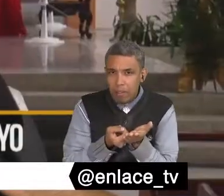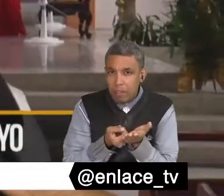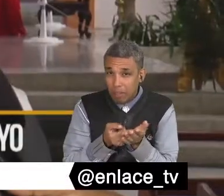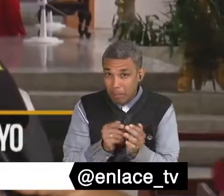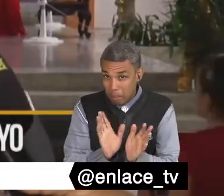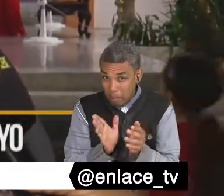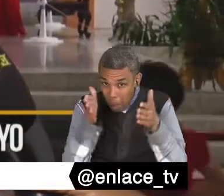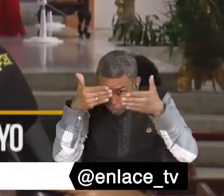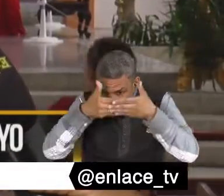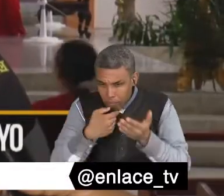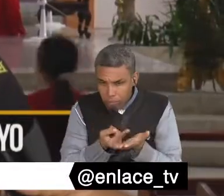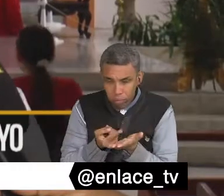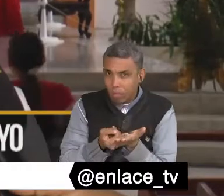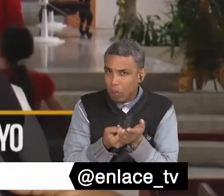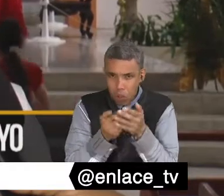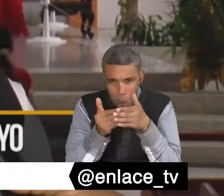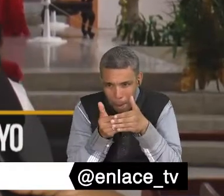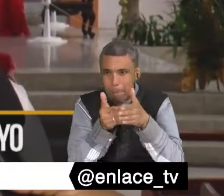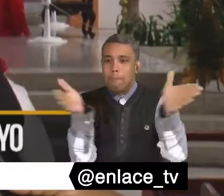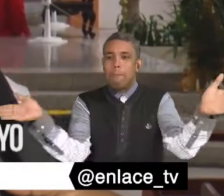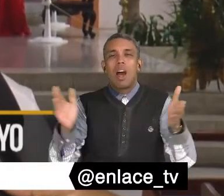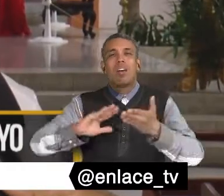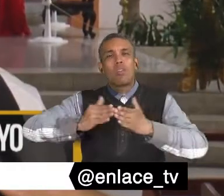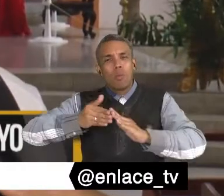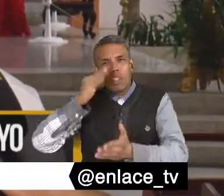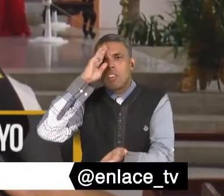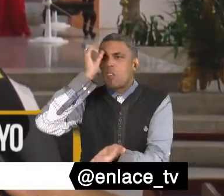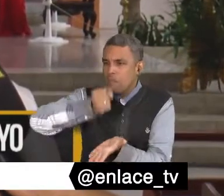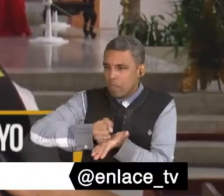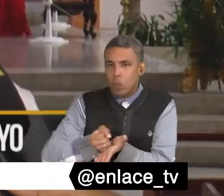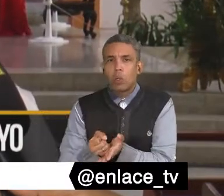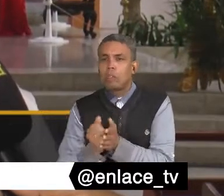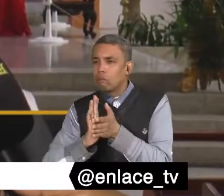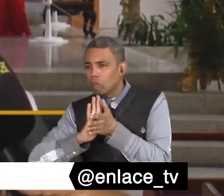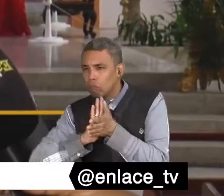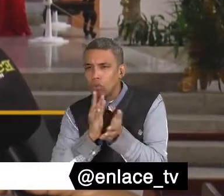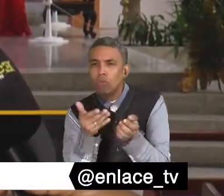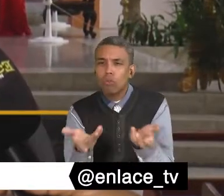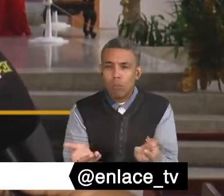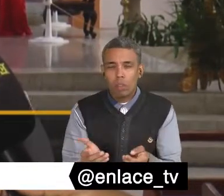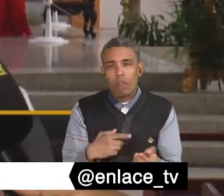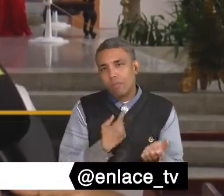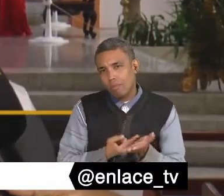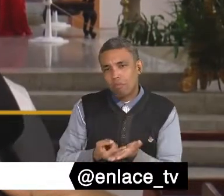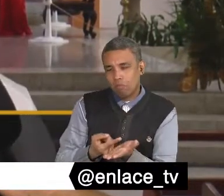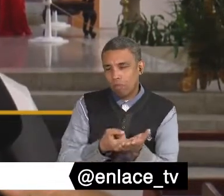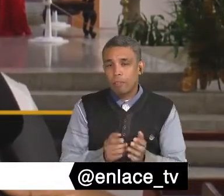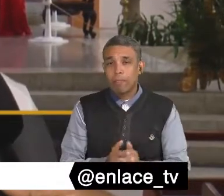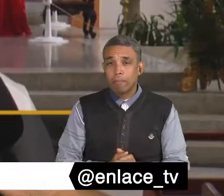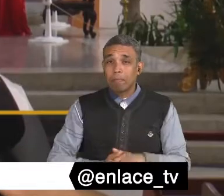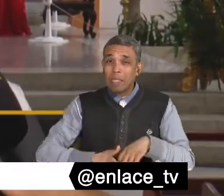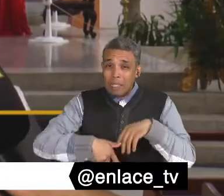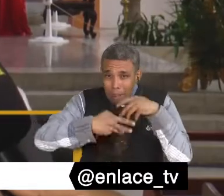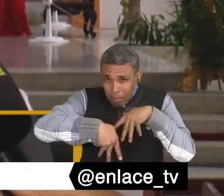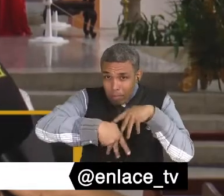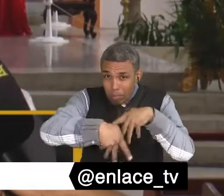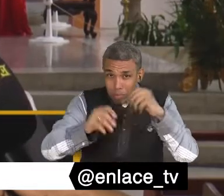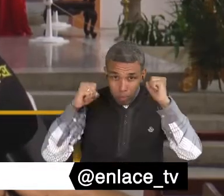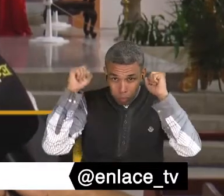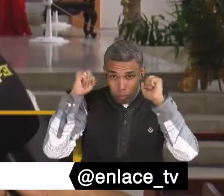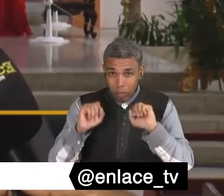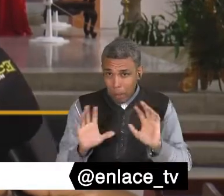es el propósito de cabildo abierto. Queremos blindar esa protesta, que no sea una protesta nacida de unas